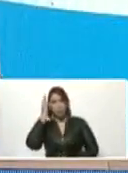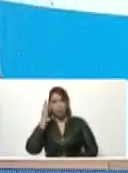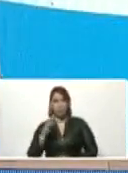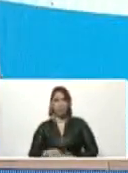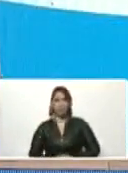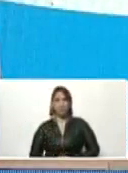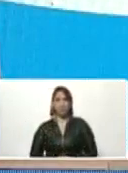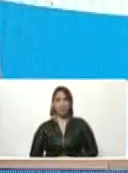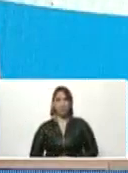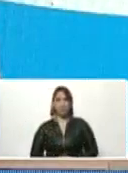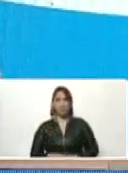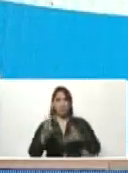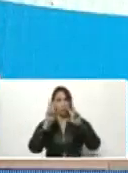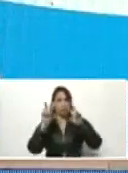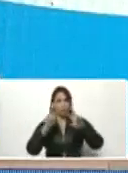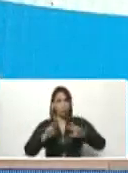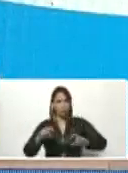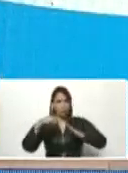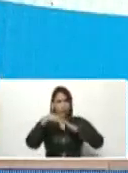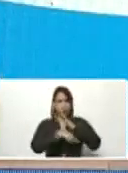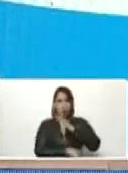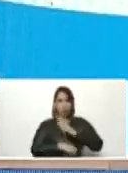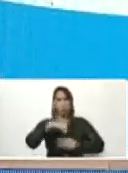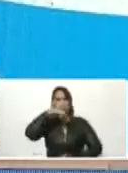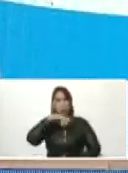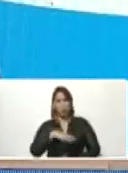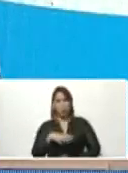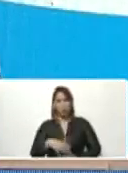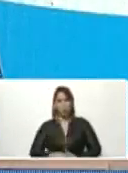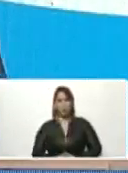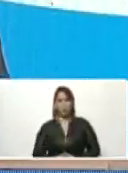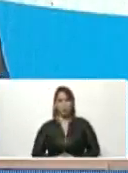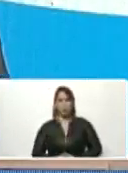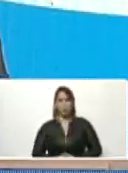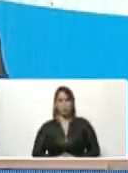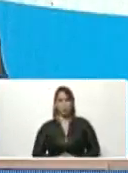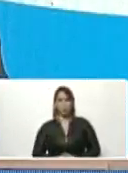a hurgar en la historia profunda de nuestra patria.